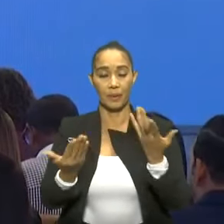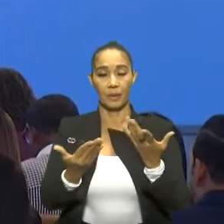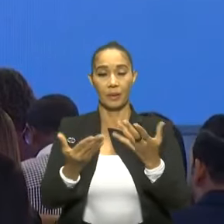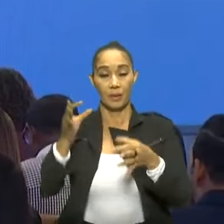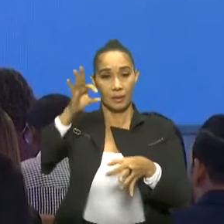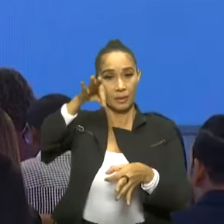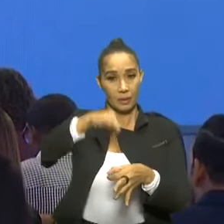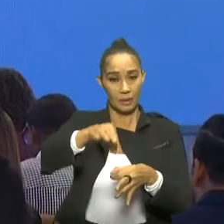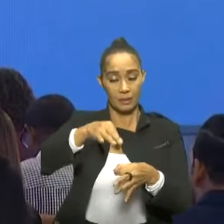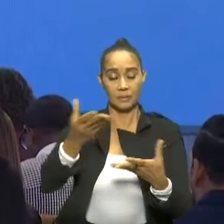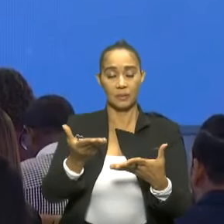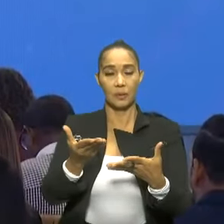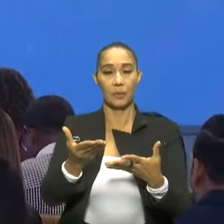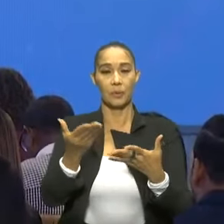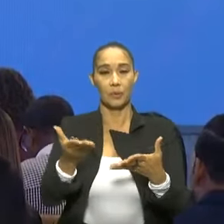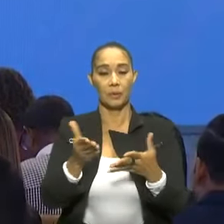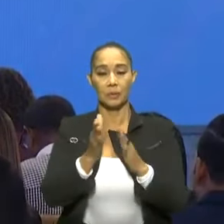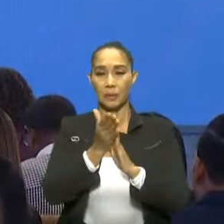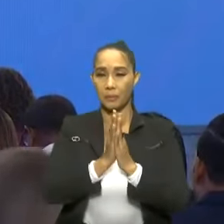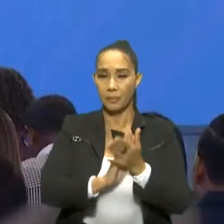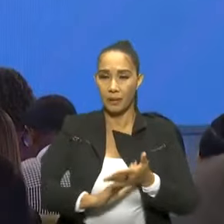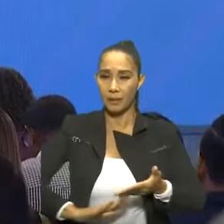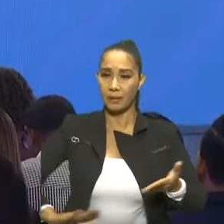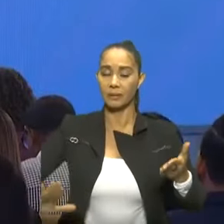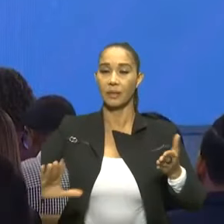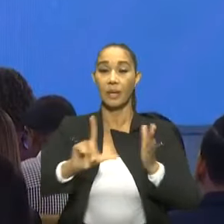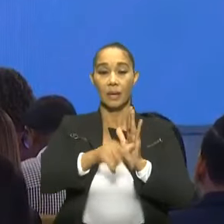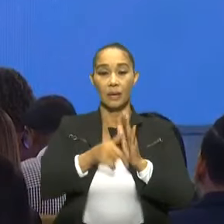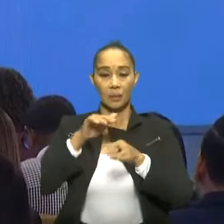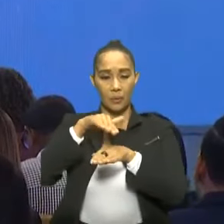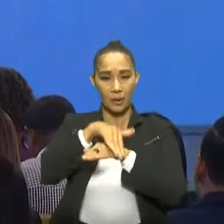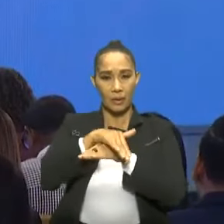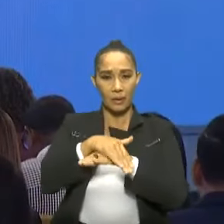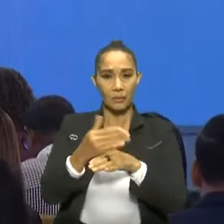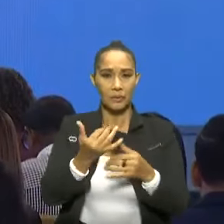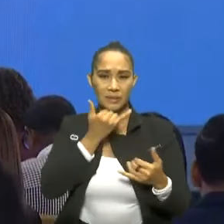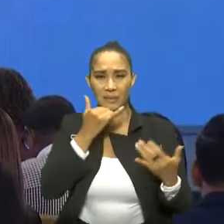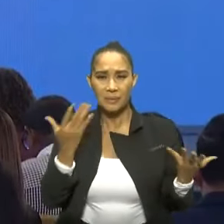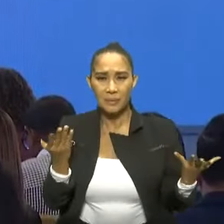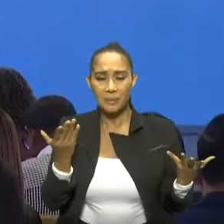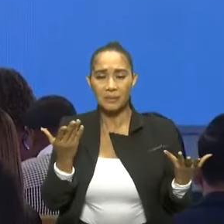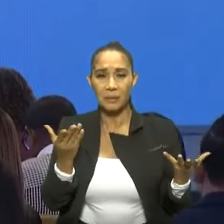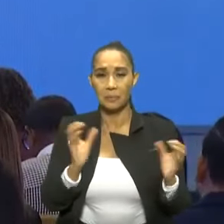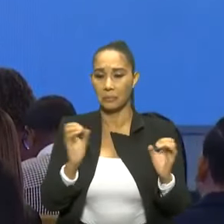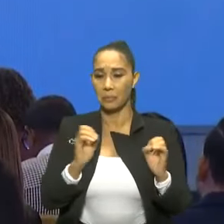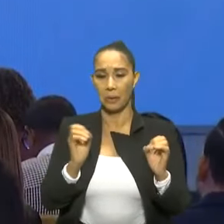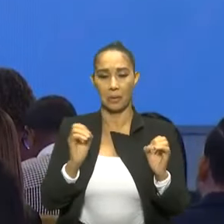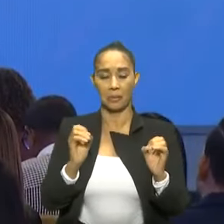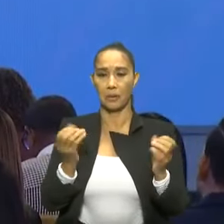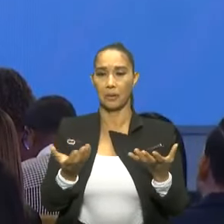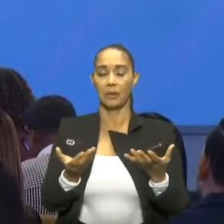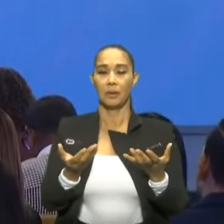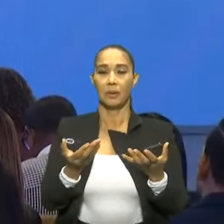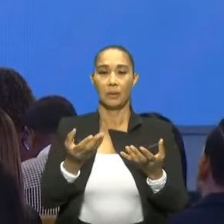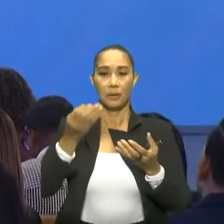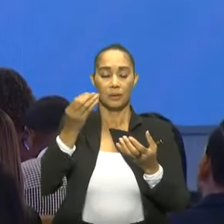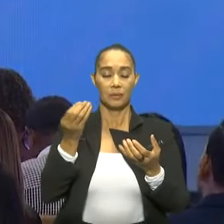en las elecciones va a ser muy pacífico. Y después en la noche, ¿qué va a pasar? Una reintegración